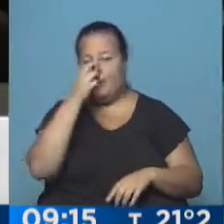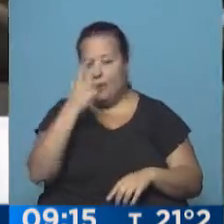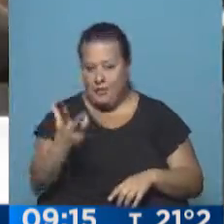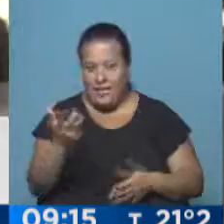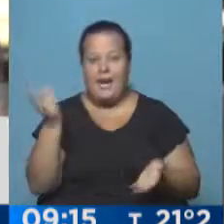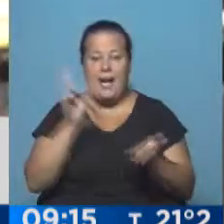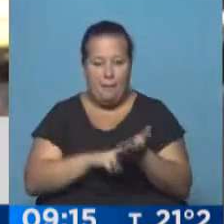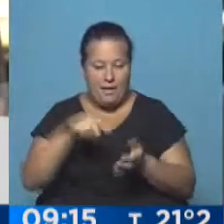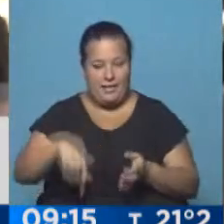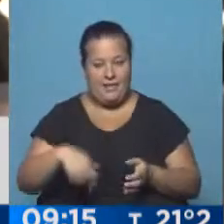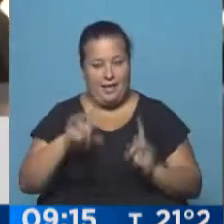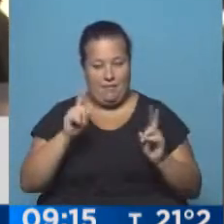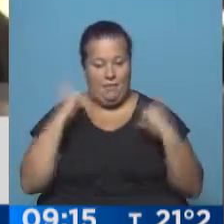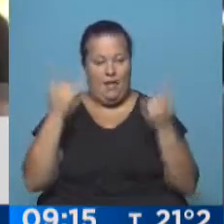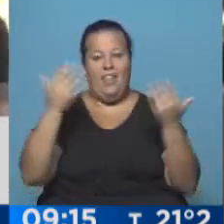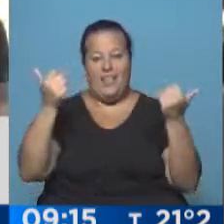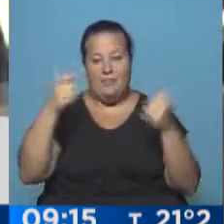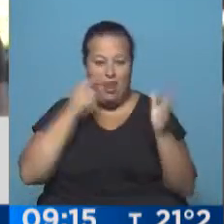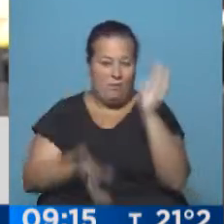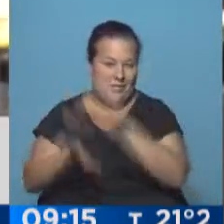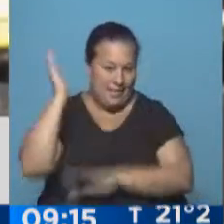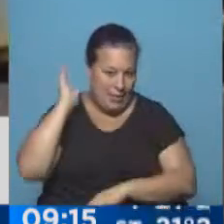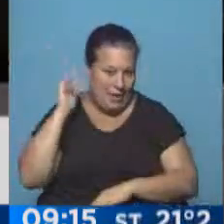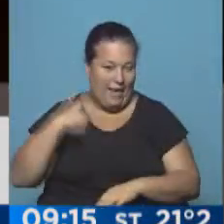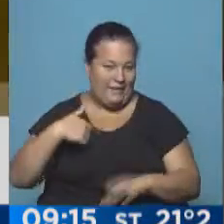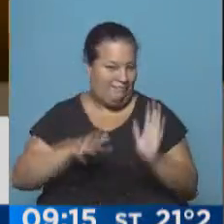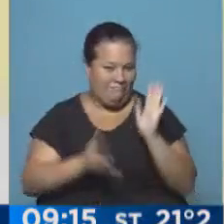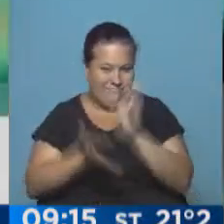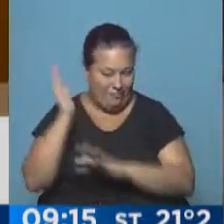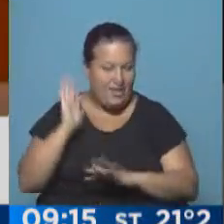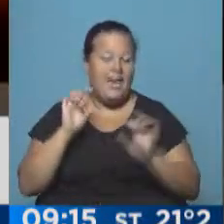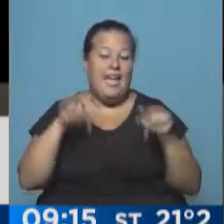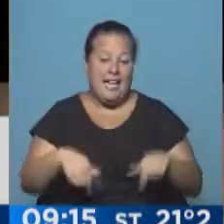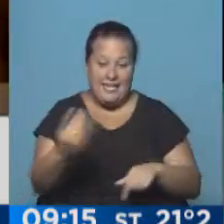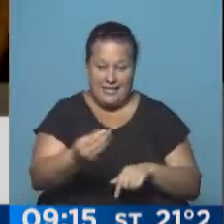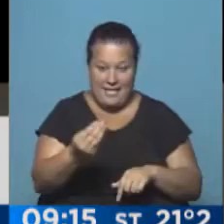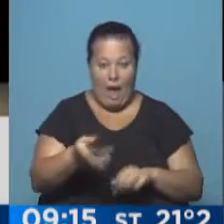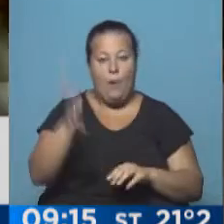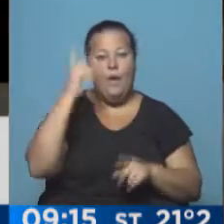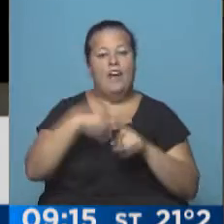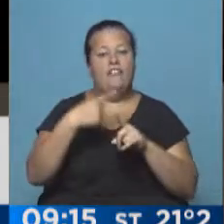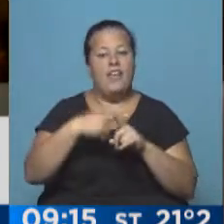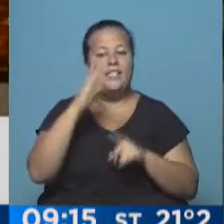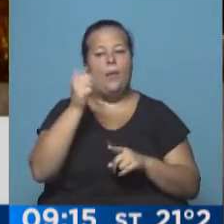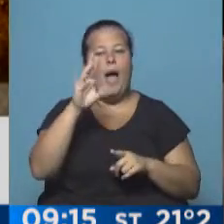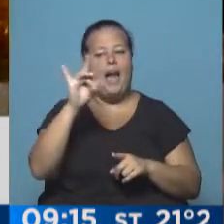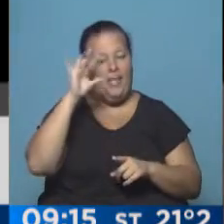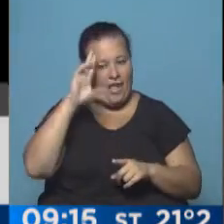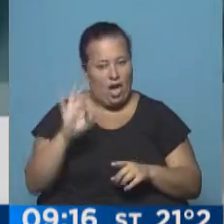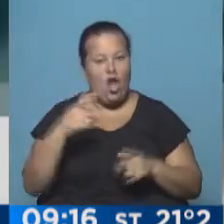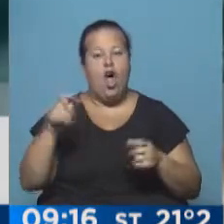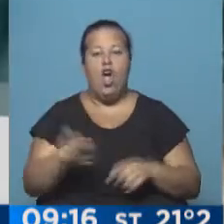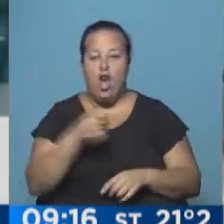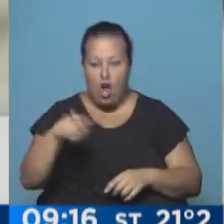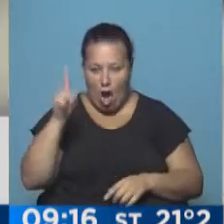repetimos funciona aquí en la trastienda despidiendo kenyatta hill de argentina y este sábado vamos a estar en un festival en baradero el varadero